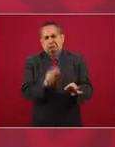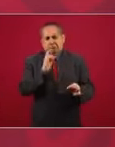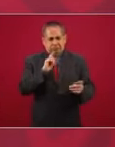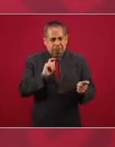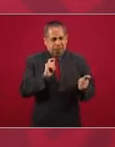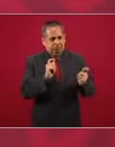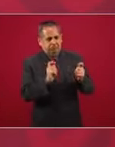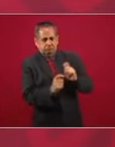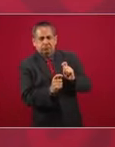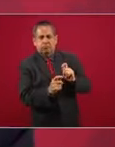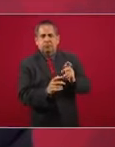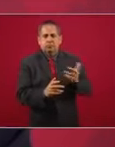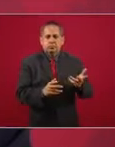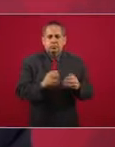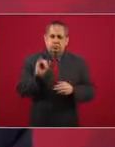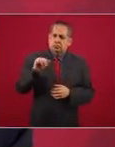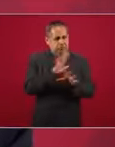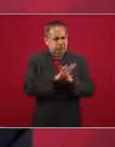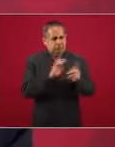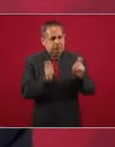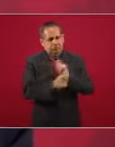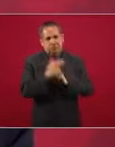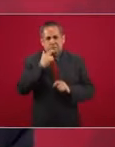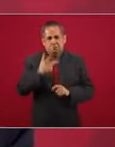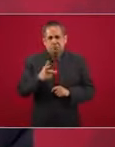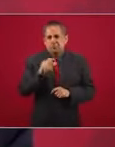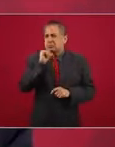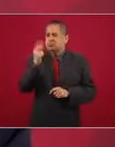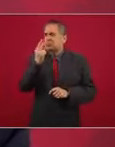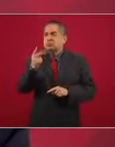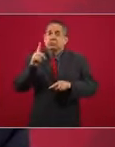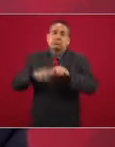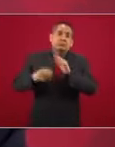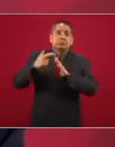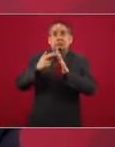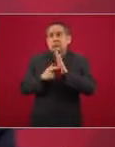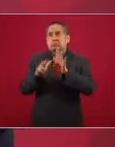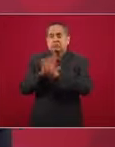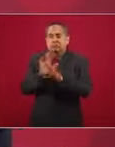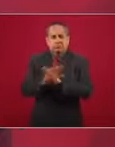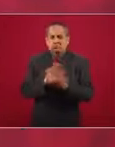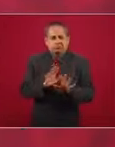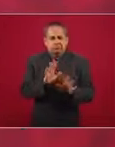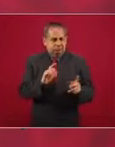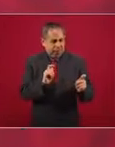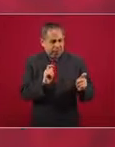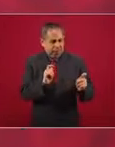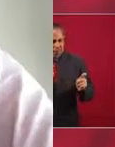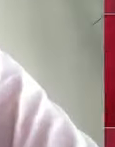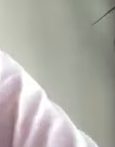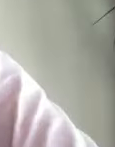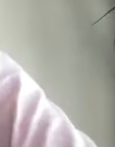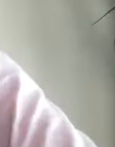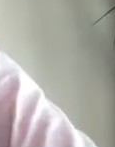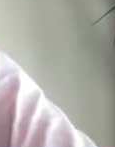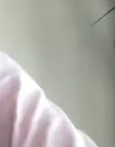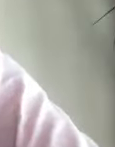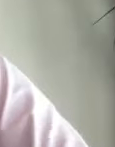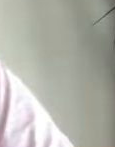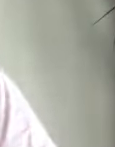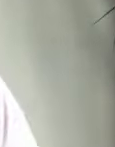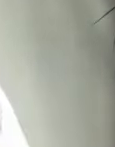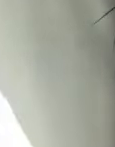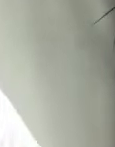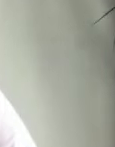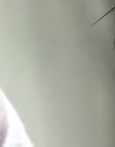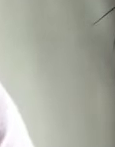el Instituto Electoral sin necesidad de una reforma. Por cierto, la función pública